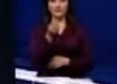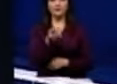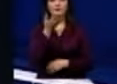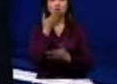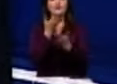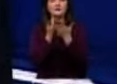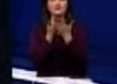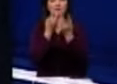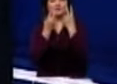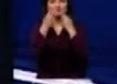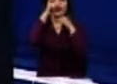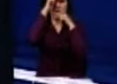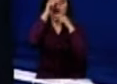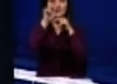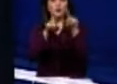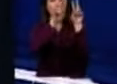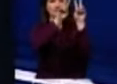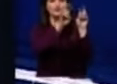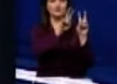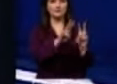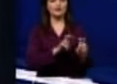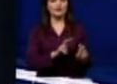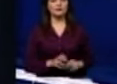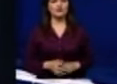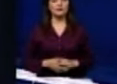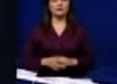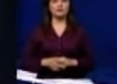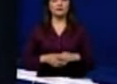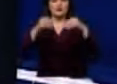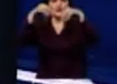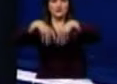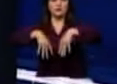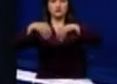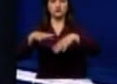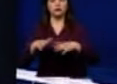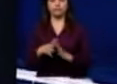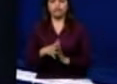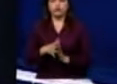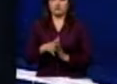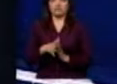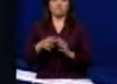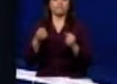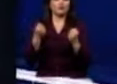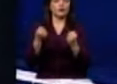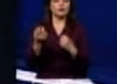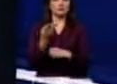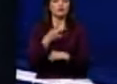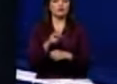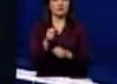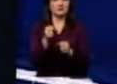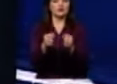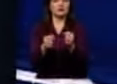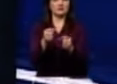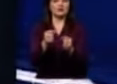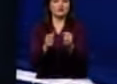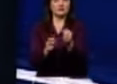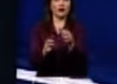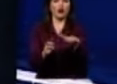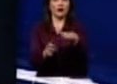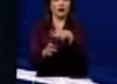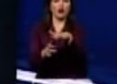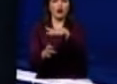Gracias por acompañarnos. Vamos con algunos titulares. El invierno deja imágenes impactantes en la capital, con vehículos sumergidos bajo